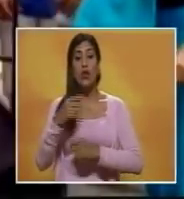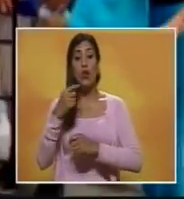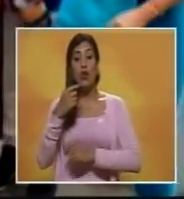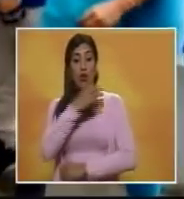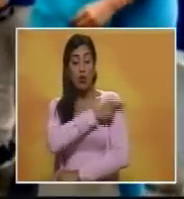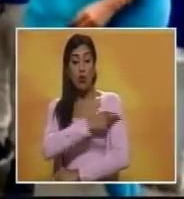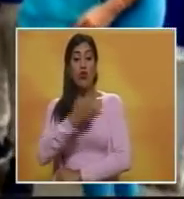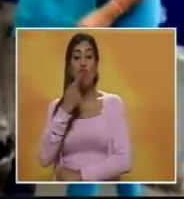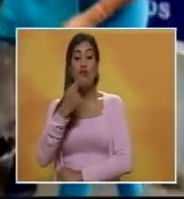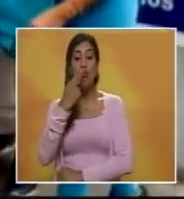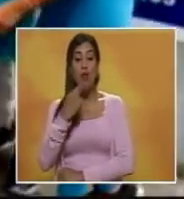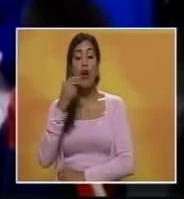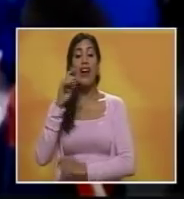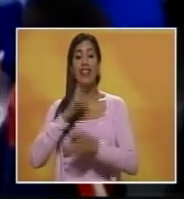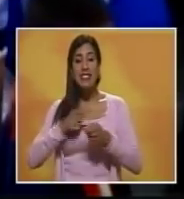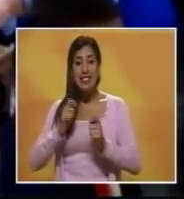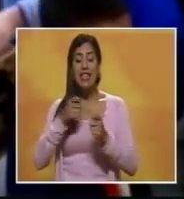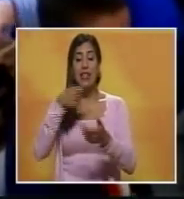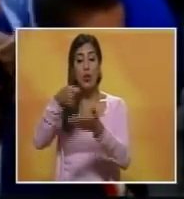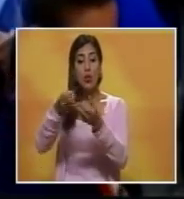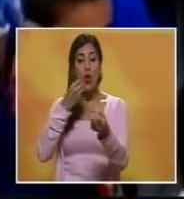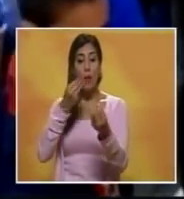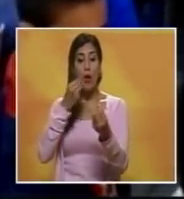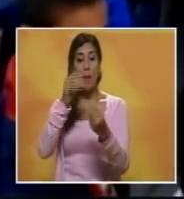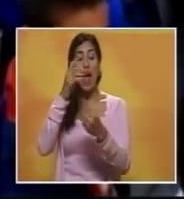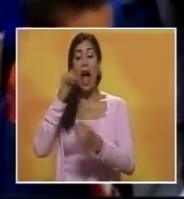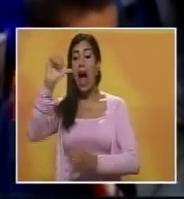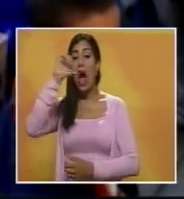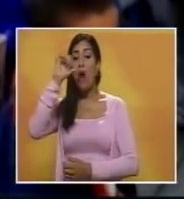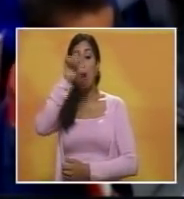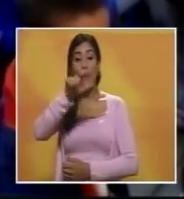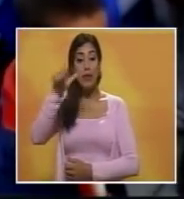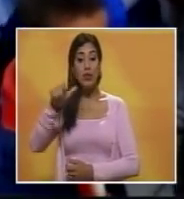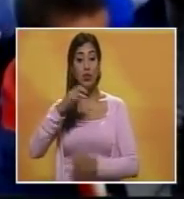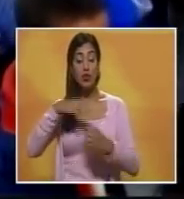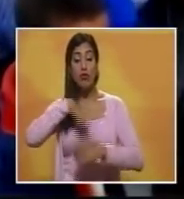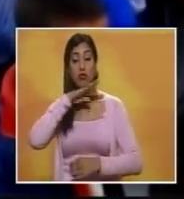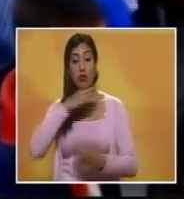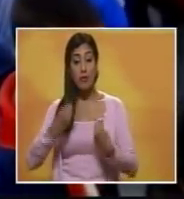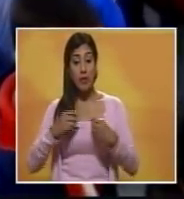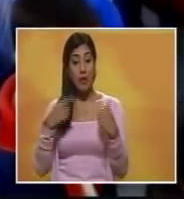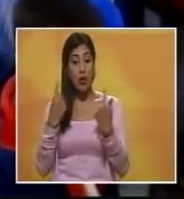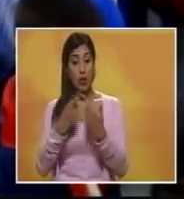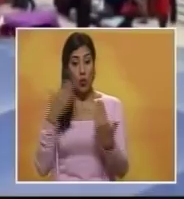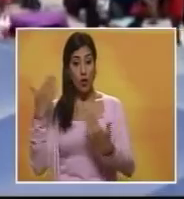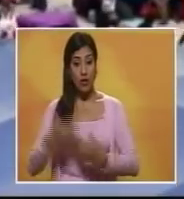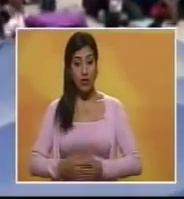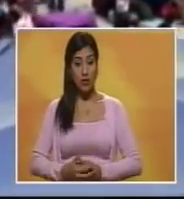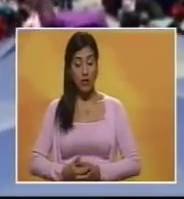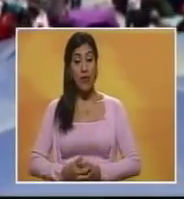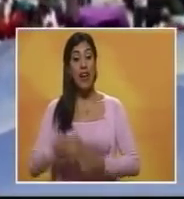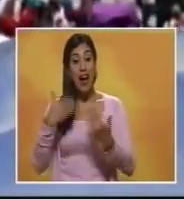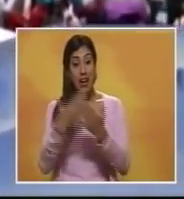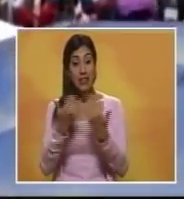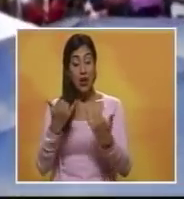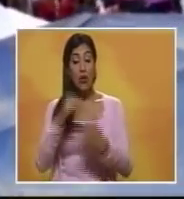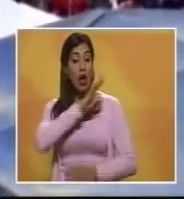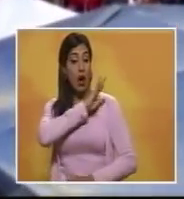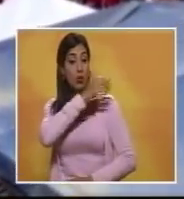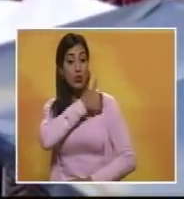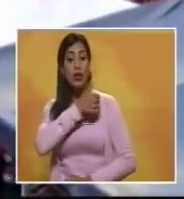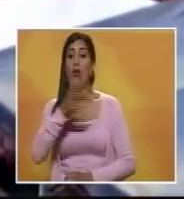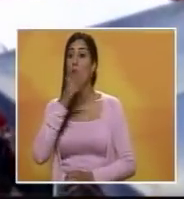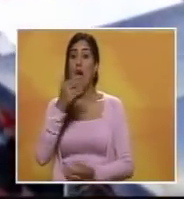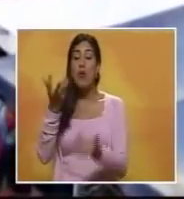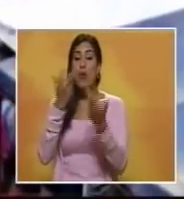las Naciones Unidas tratan de proveer de alimento y agua a la gran cantidad de ciudadanos del país llanero. Hasta el momento, las autoridades